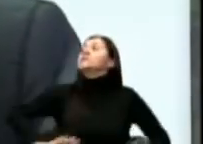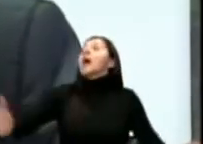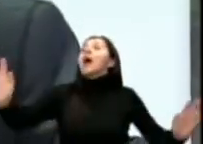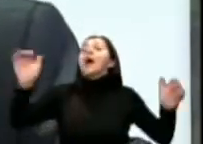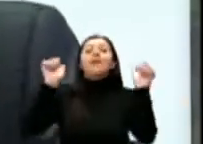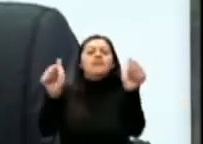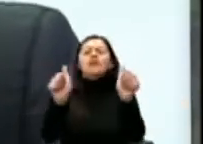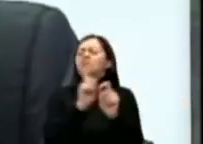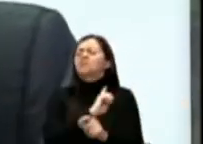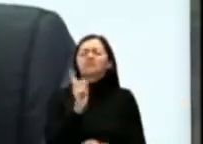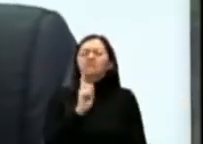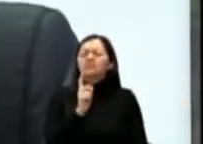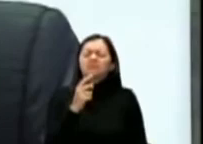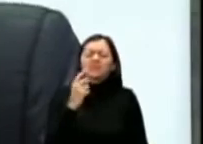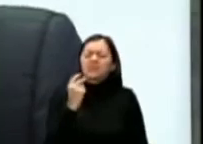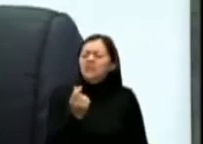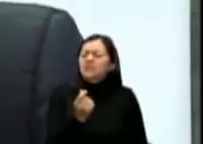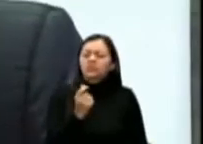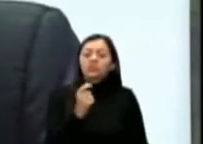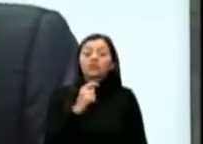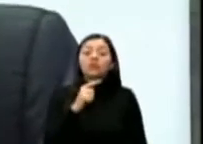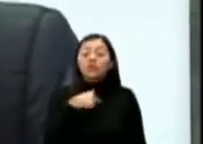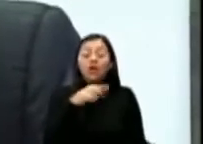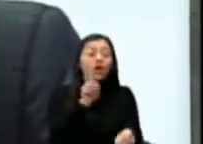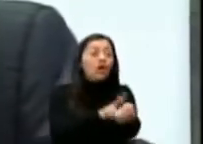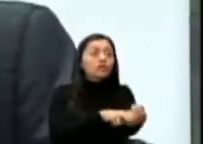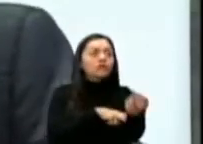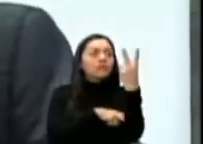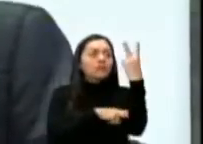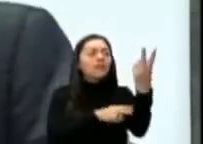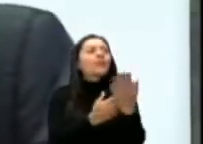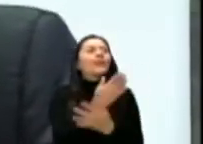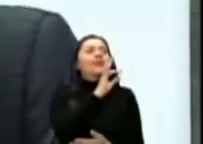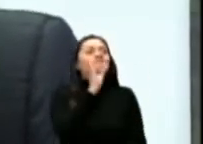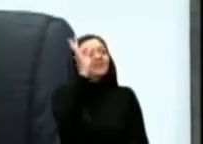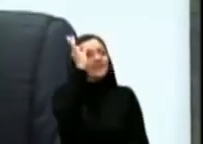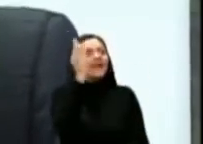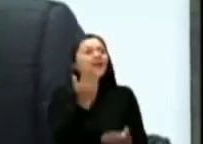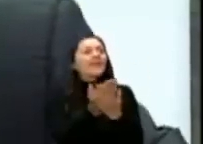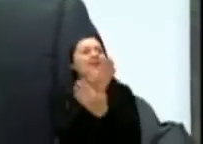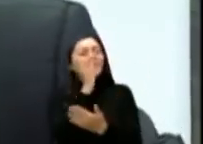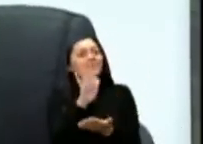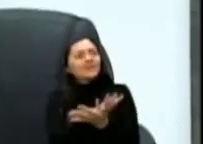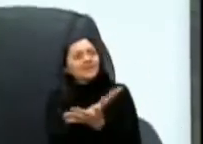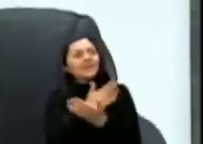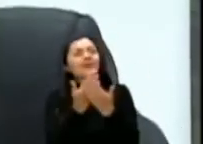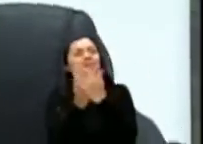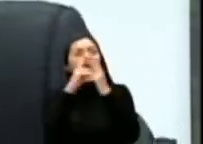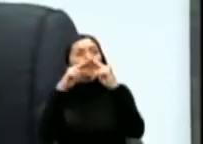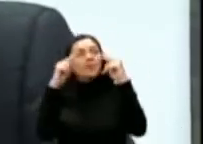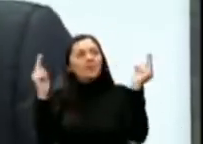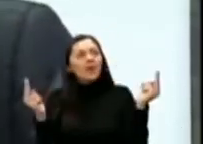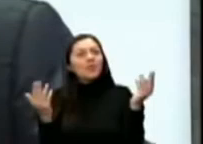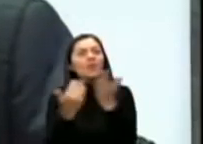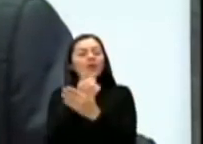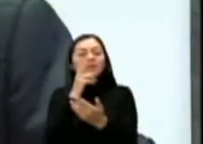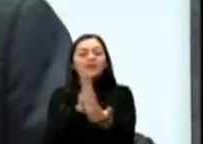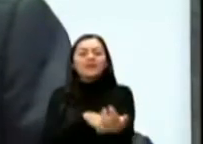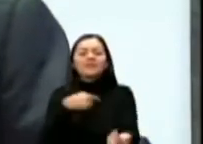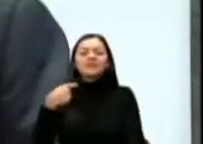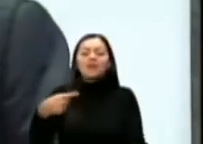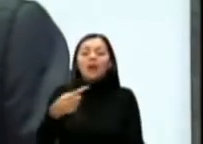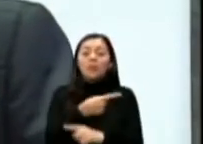porque además uno se acostumbra pues no a ver los nuevos hospitales las nuevas carreteras el nuevos puentes y nos asume como cotidianos